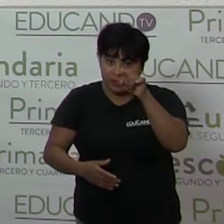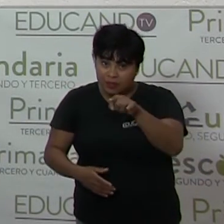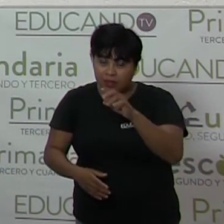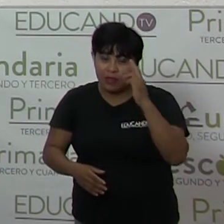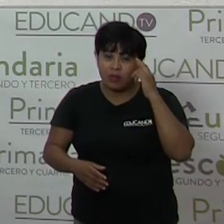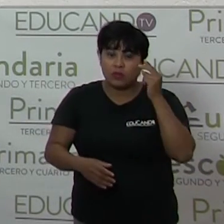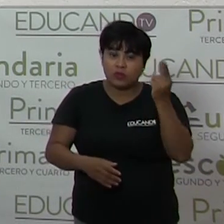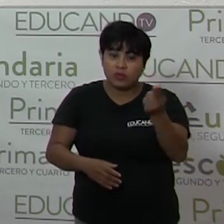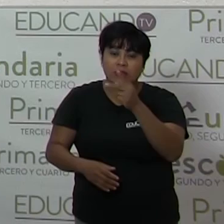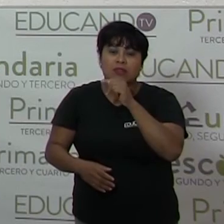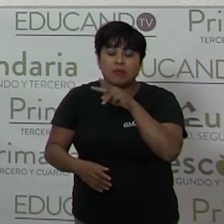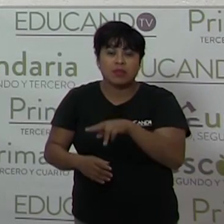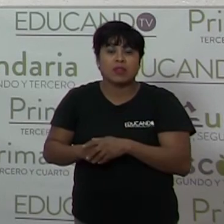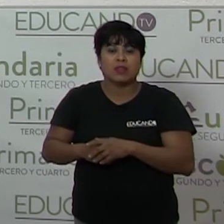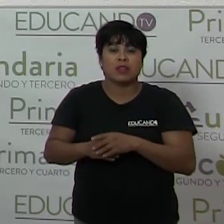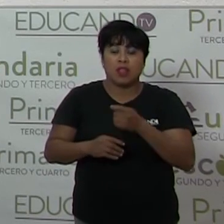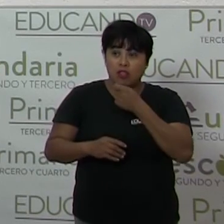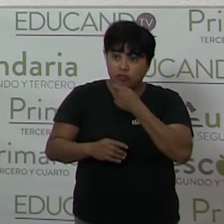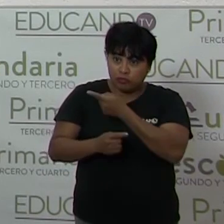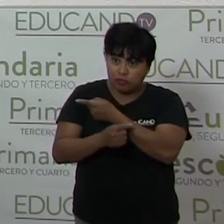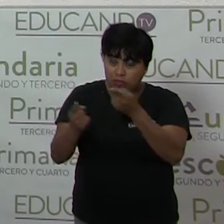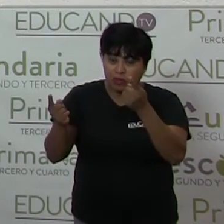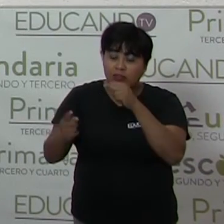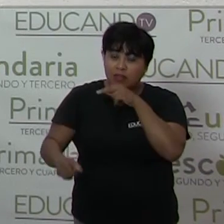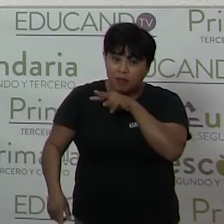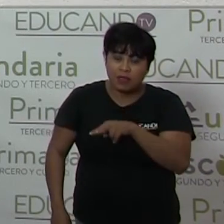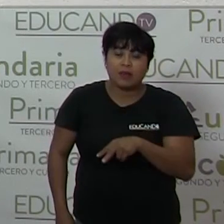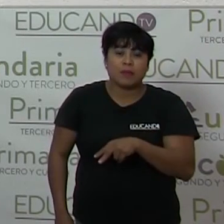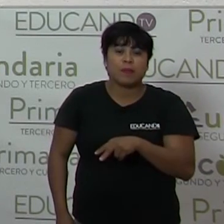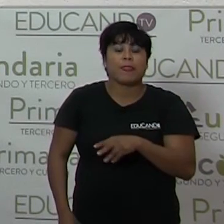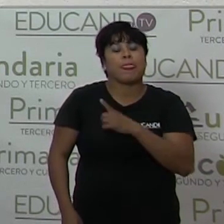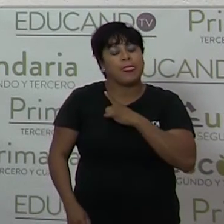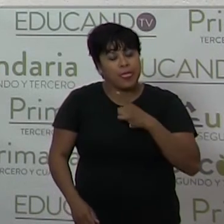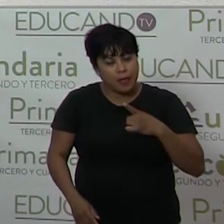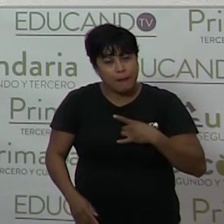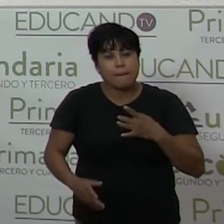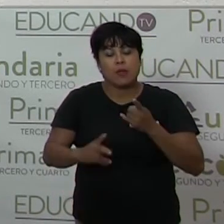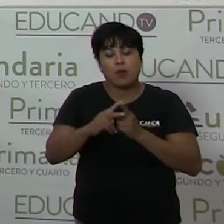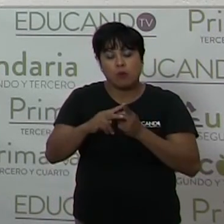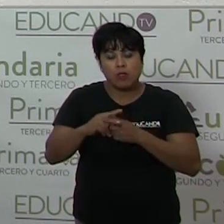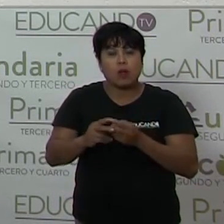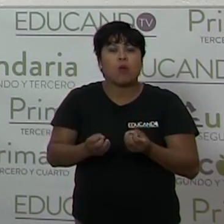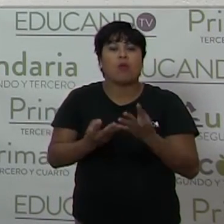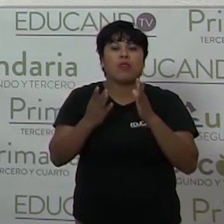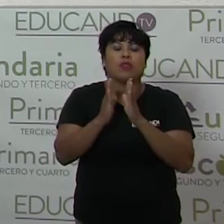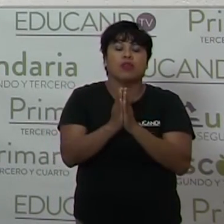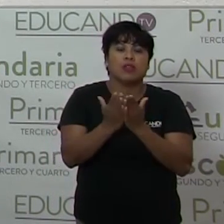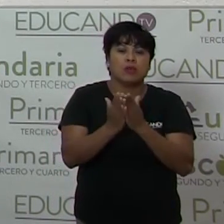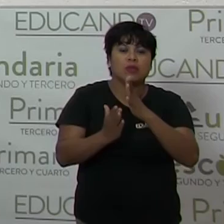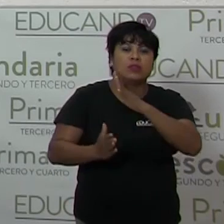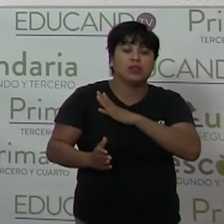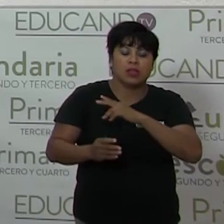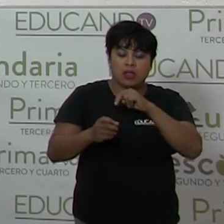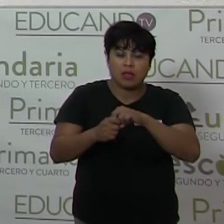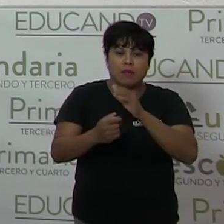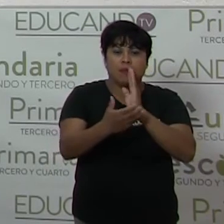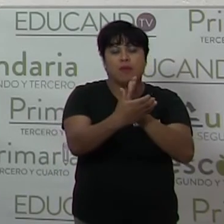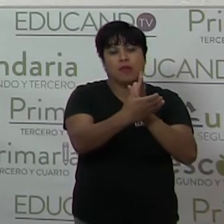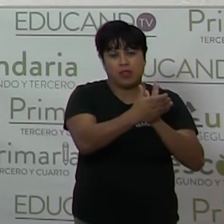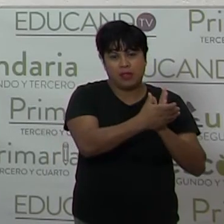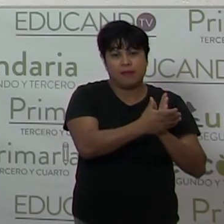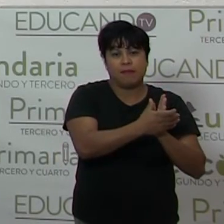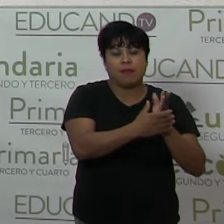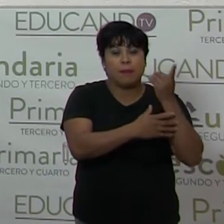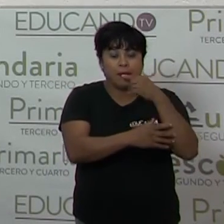es que ustedes también aquí a los chicos les estoy diciendo que tienen que contar cuántos libros tienen en su biblioteca